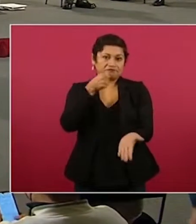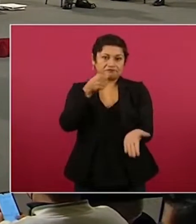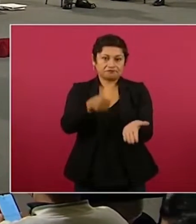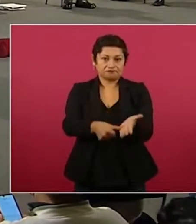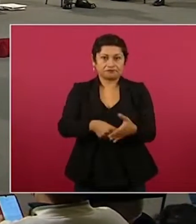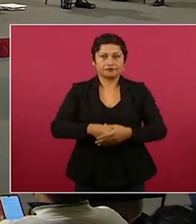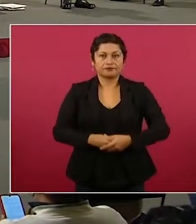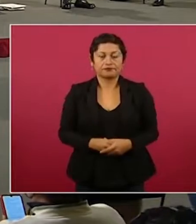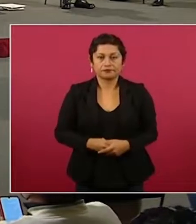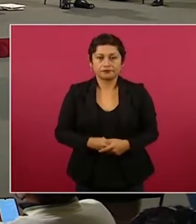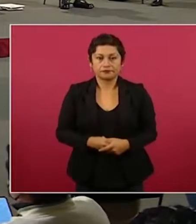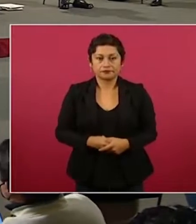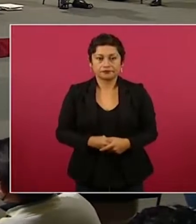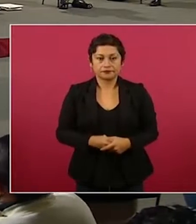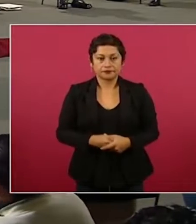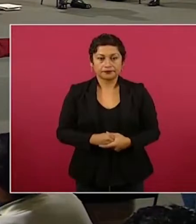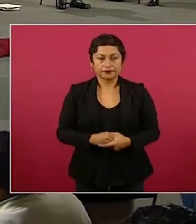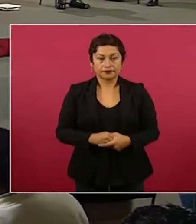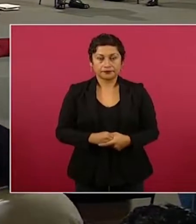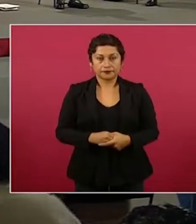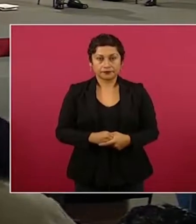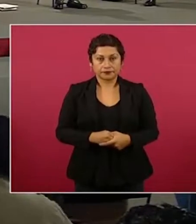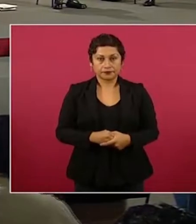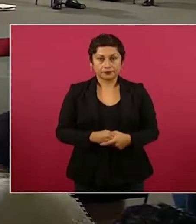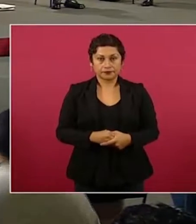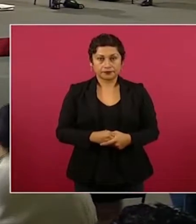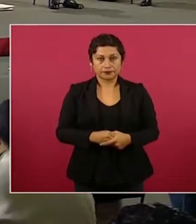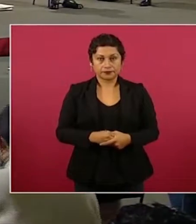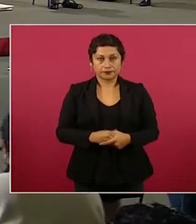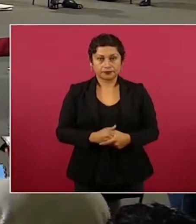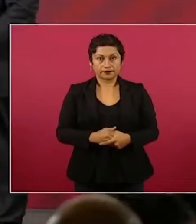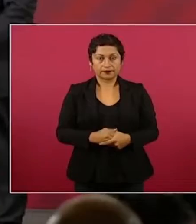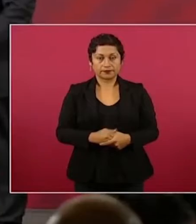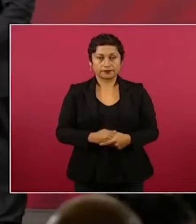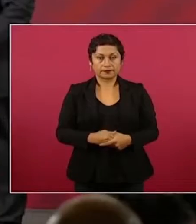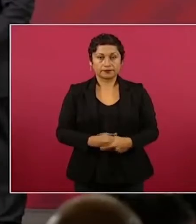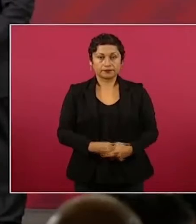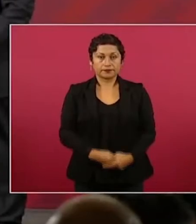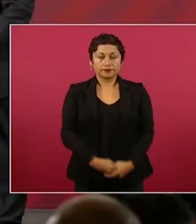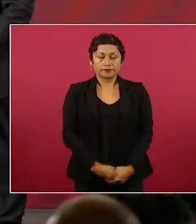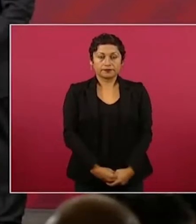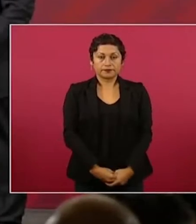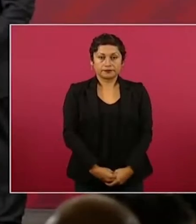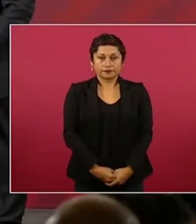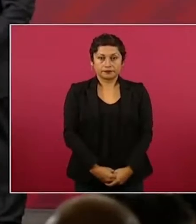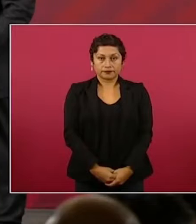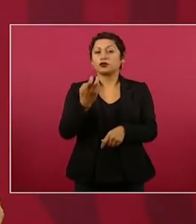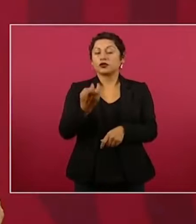administración se tenga abasto de agua para 8 o 10 años en adelante en esa entidad.